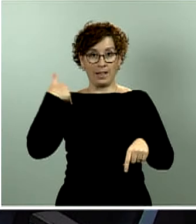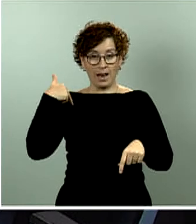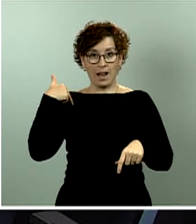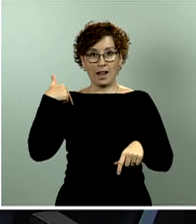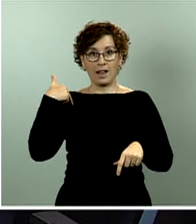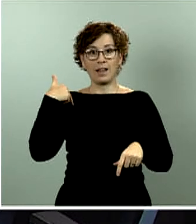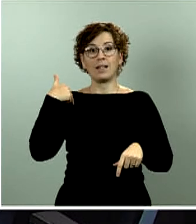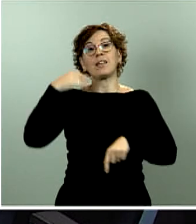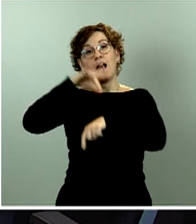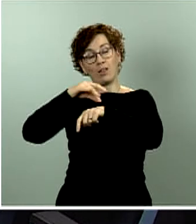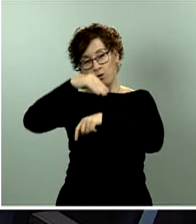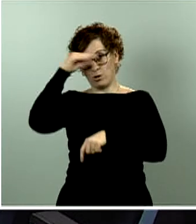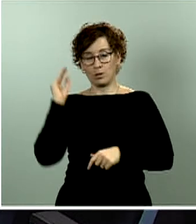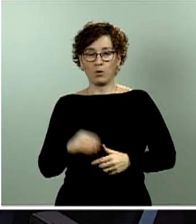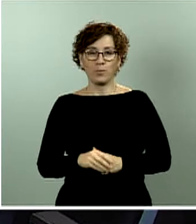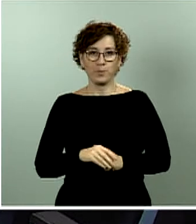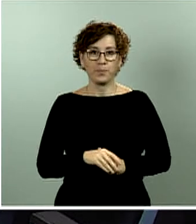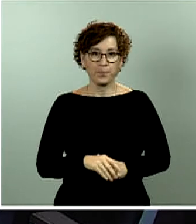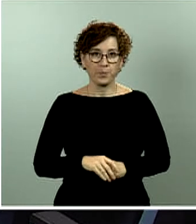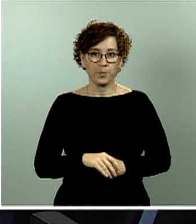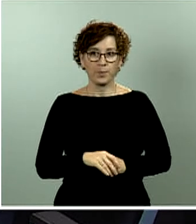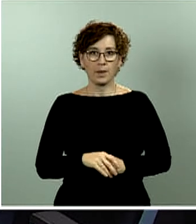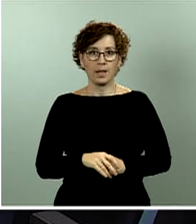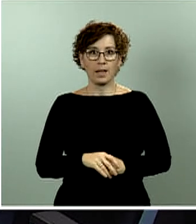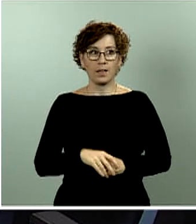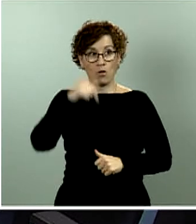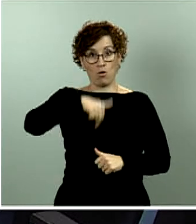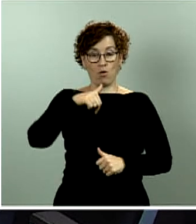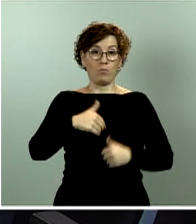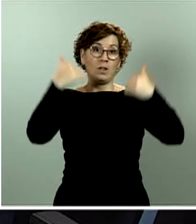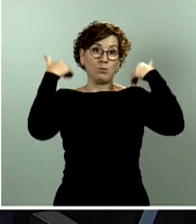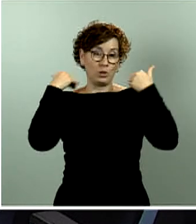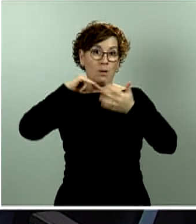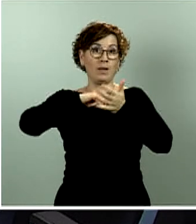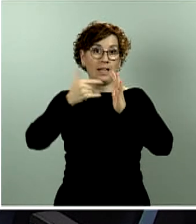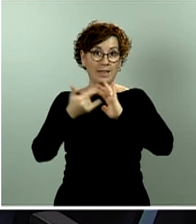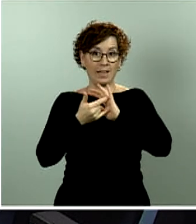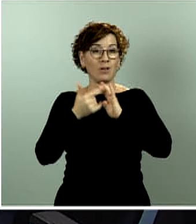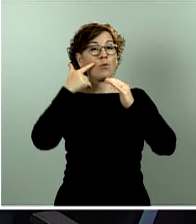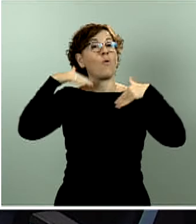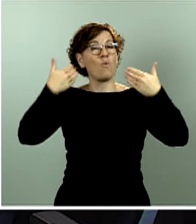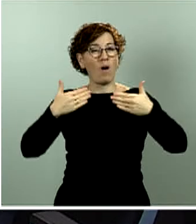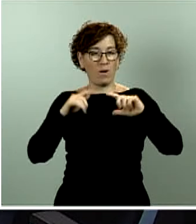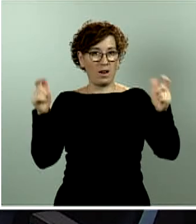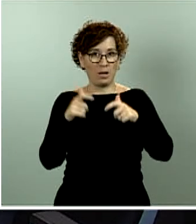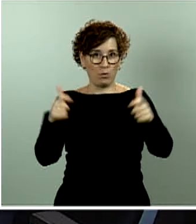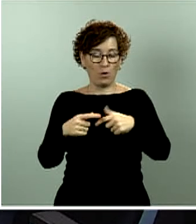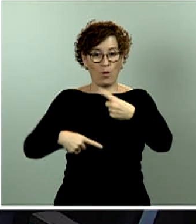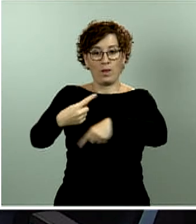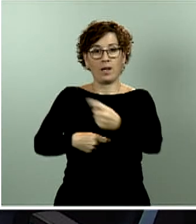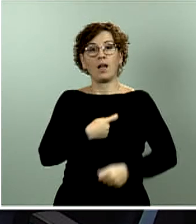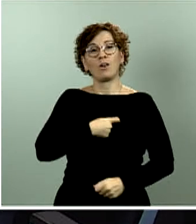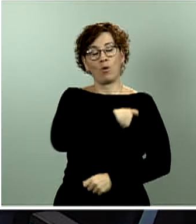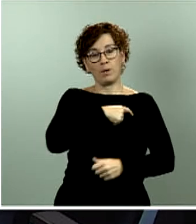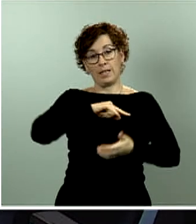al doctor Fernando Simón. Hoy han comparecido los responsables técnicos tras la reunión diaria del Comité de Gestión Técnico del